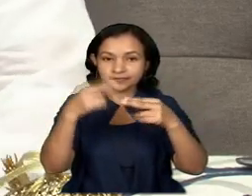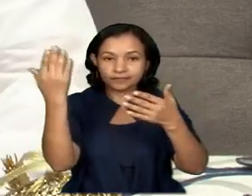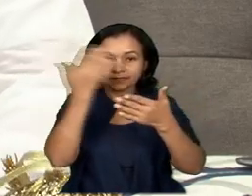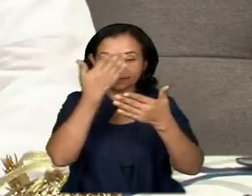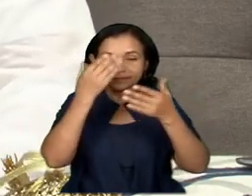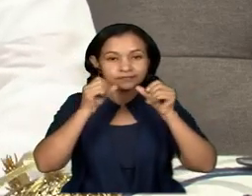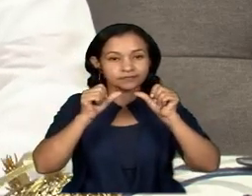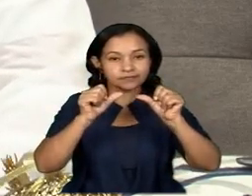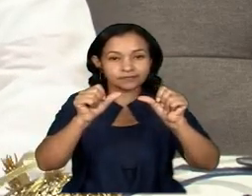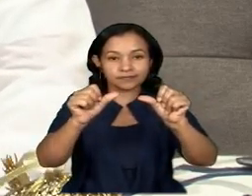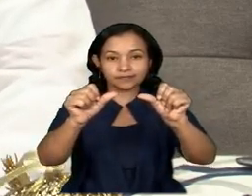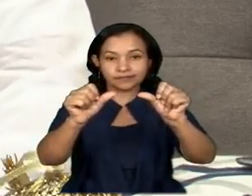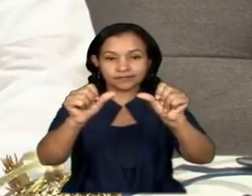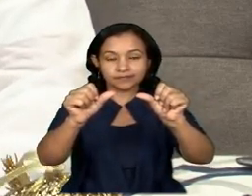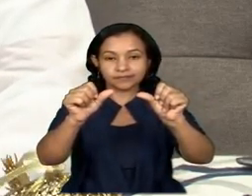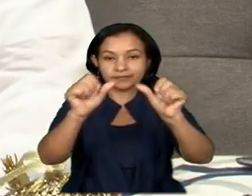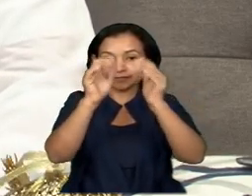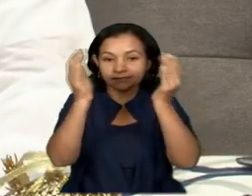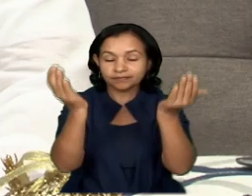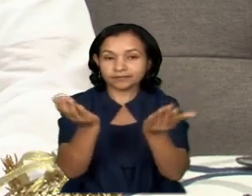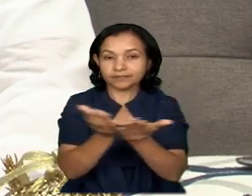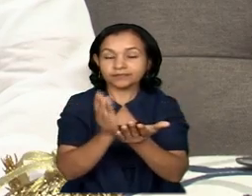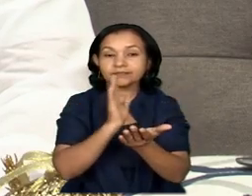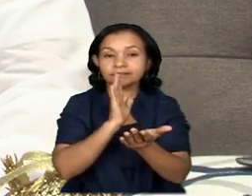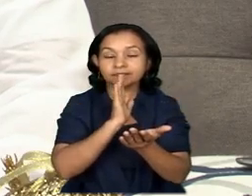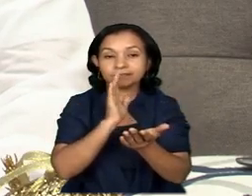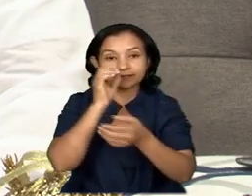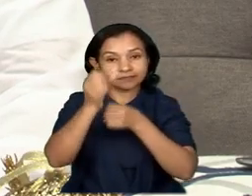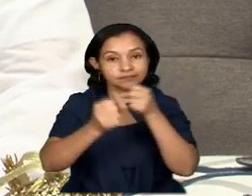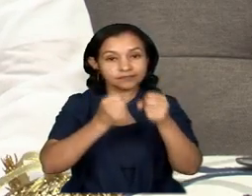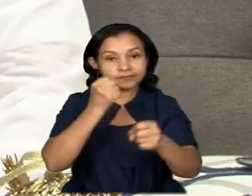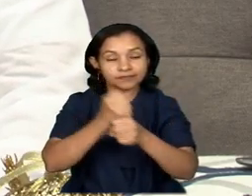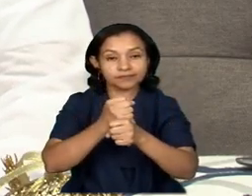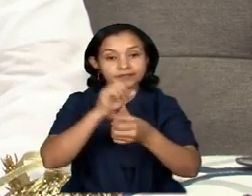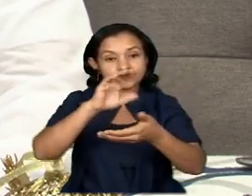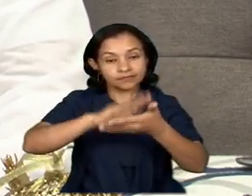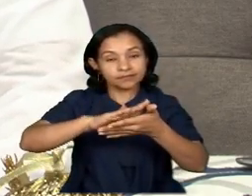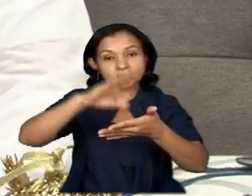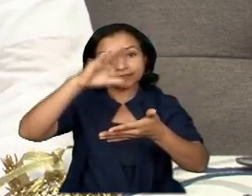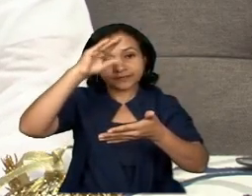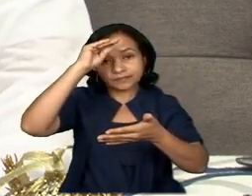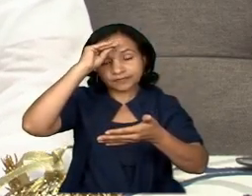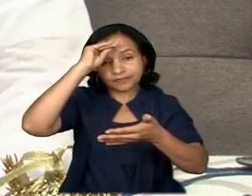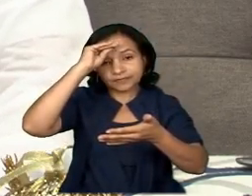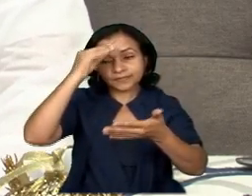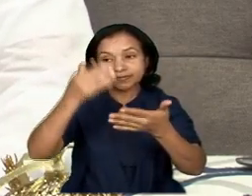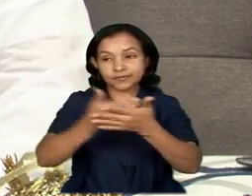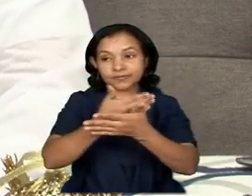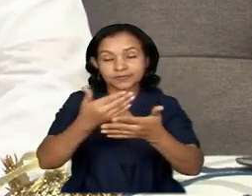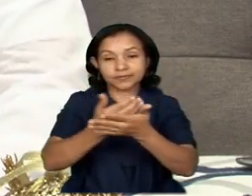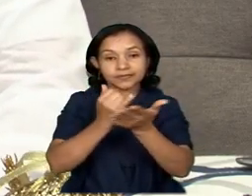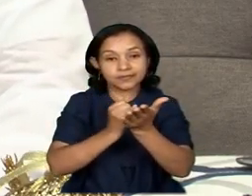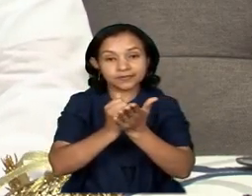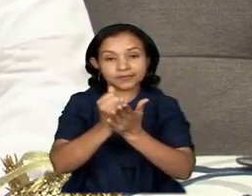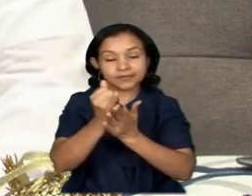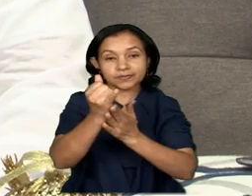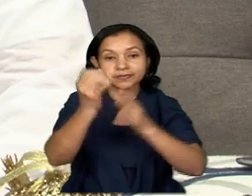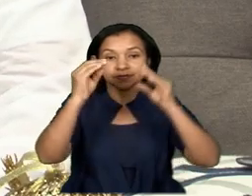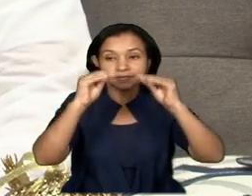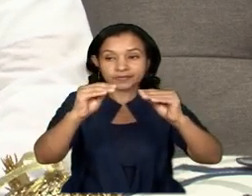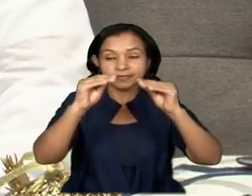permanente. En el mundo se discute todos los años aprendizaje, nuevas investigaciones en